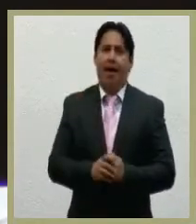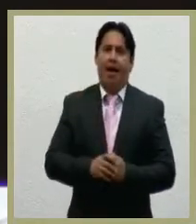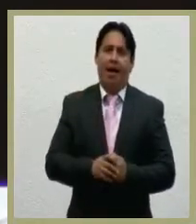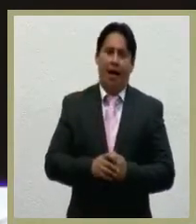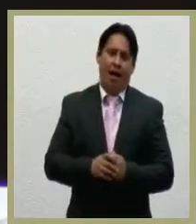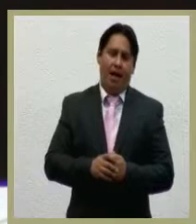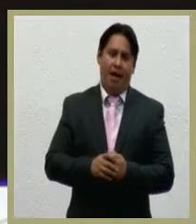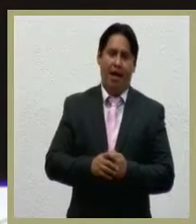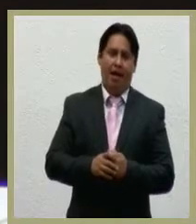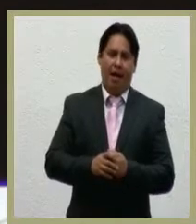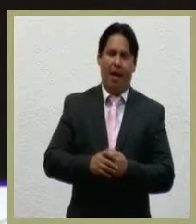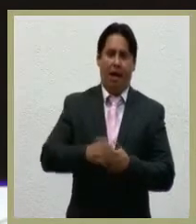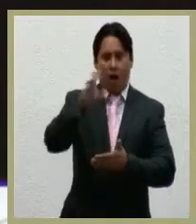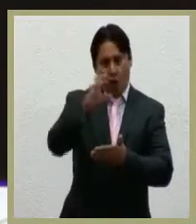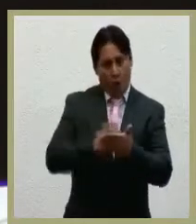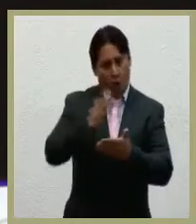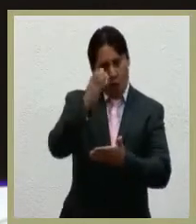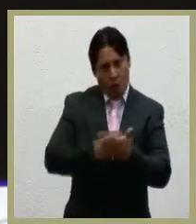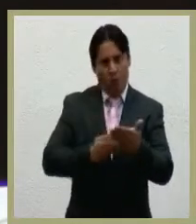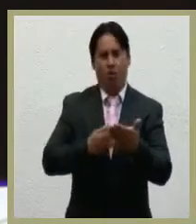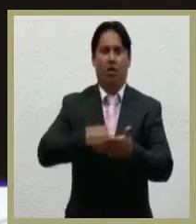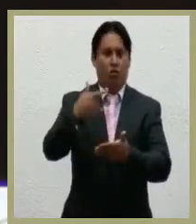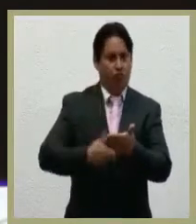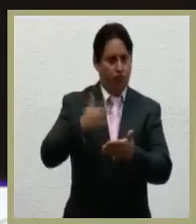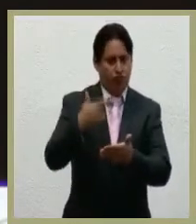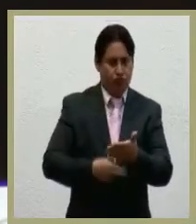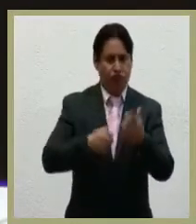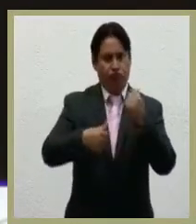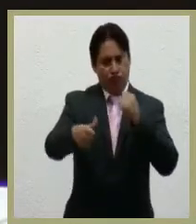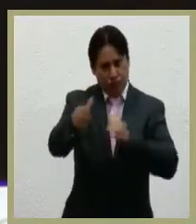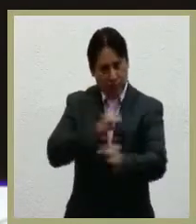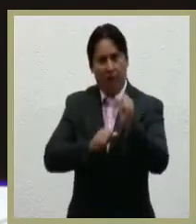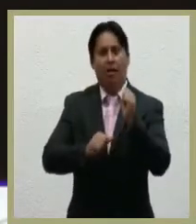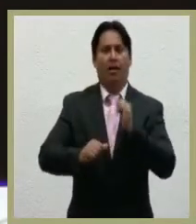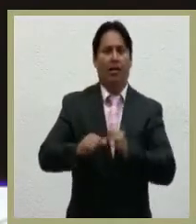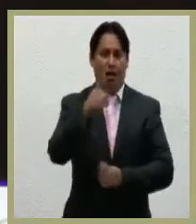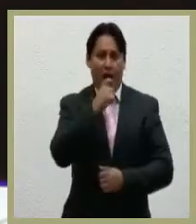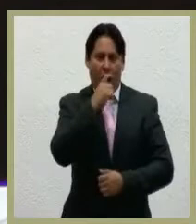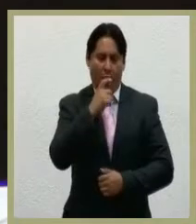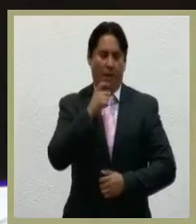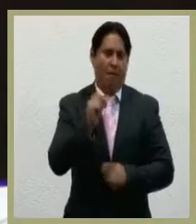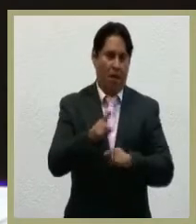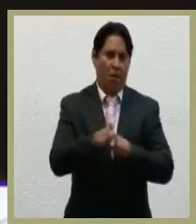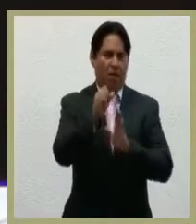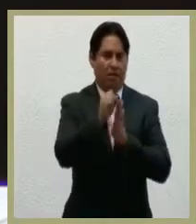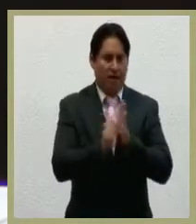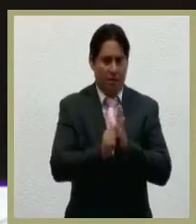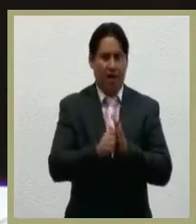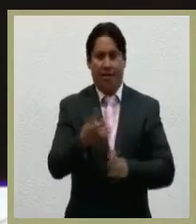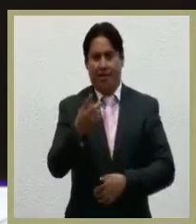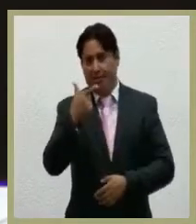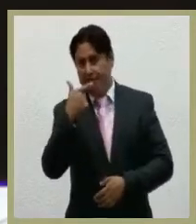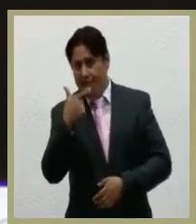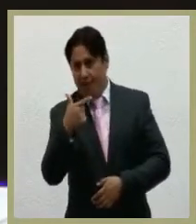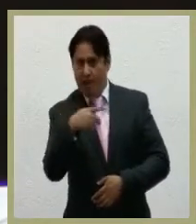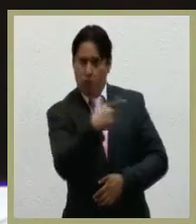de permuta con el Sistema Municipal de Agua Potable y Alcantarillado de Tuxtla Gutiérrez, respecto a 7 predios propiedades